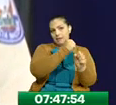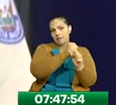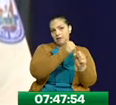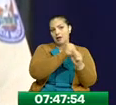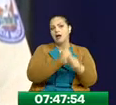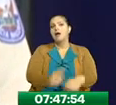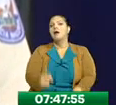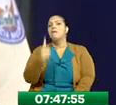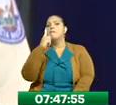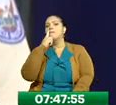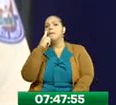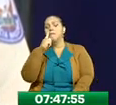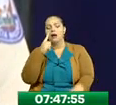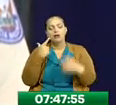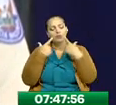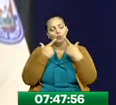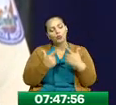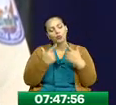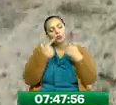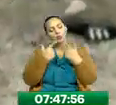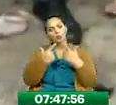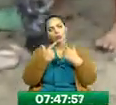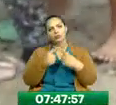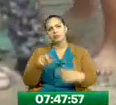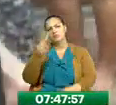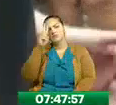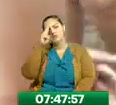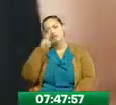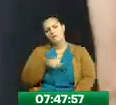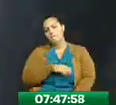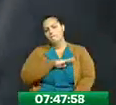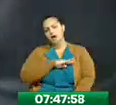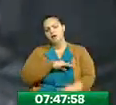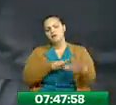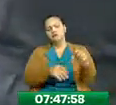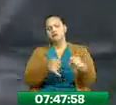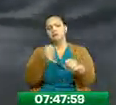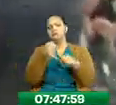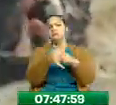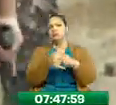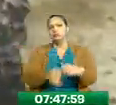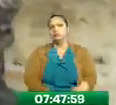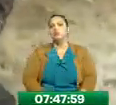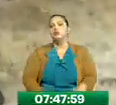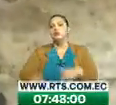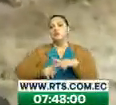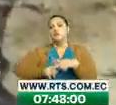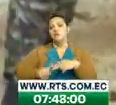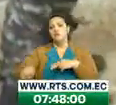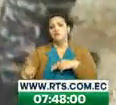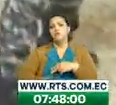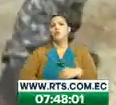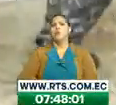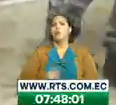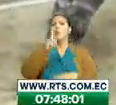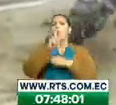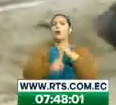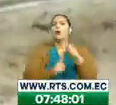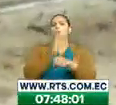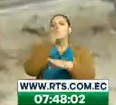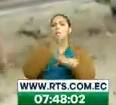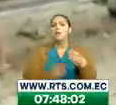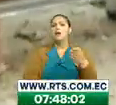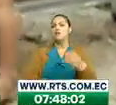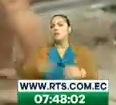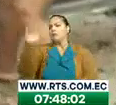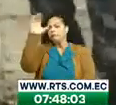cargo de el cuidado de la misma. Finalmente, luego de 18 meses de labores de inteligencia, tras un allanamiento a un inmueble en el